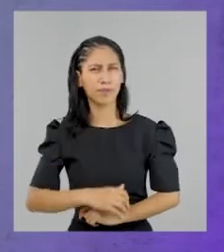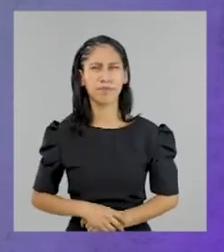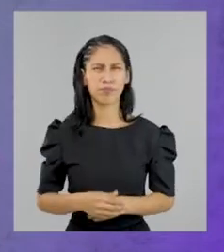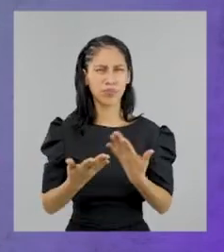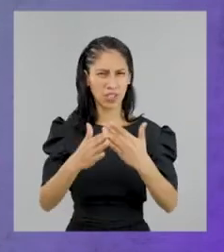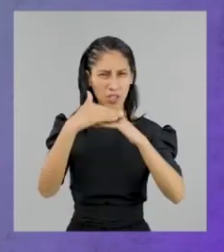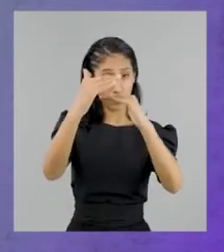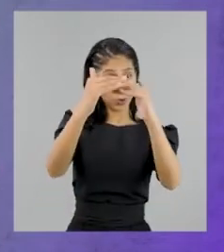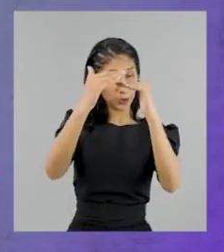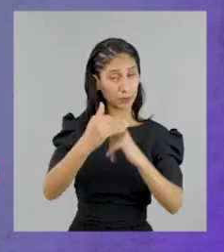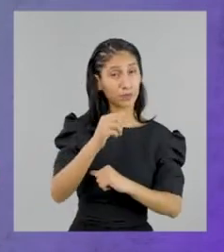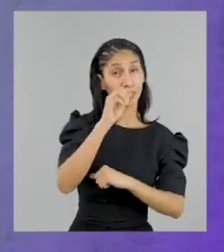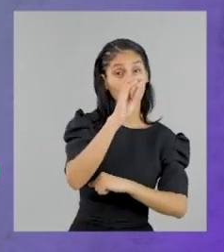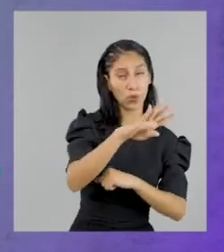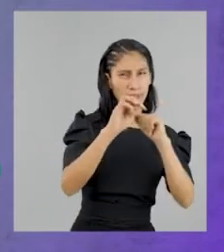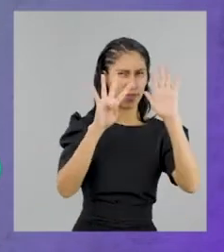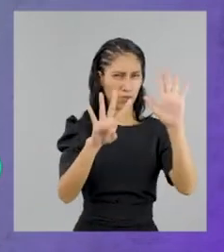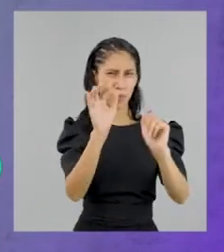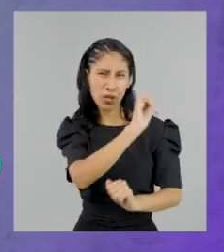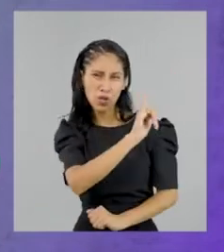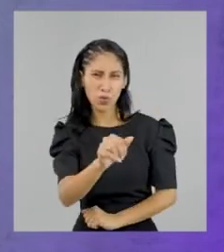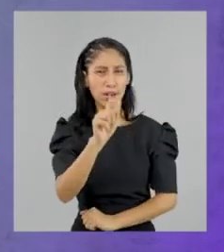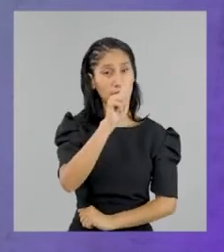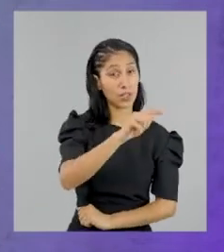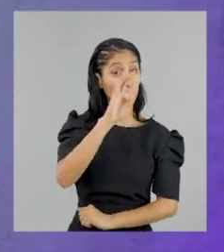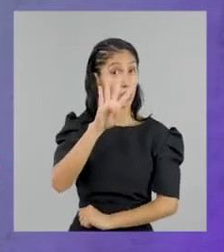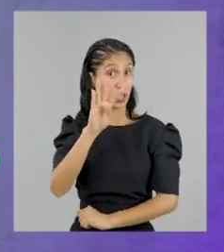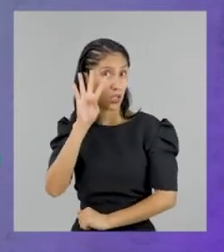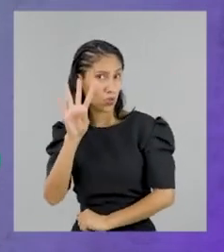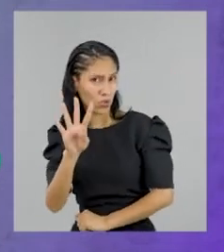A. 49 igual